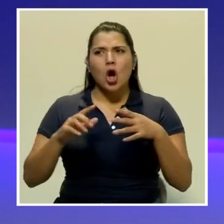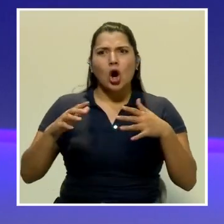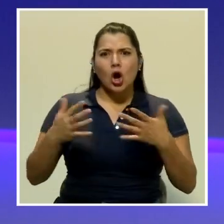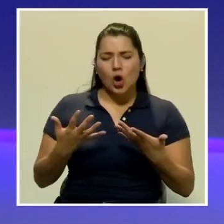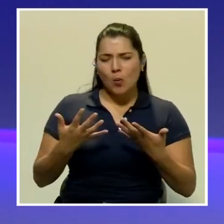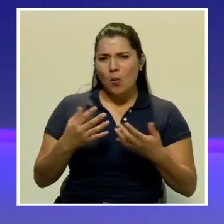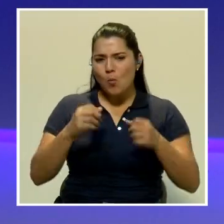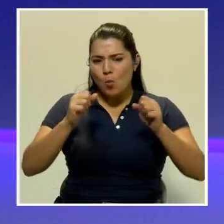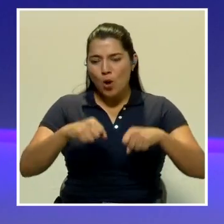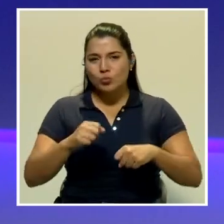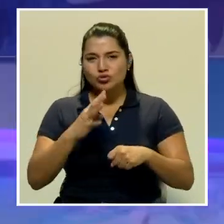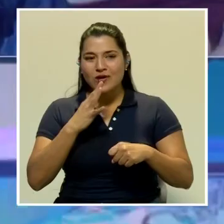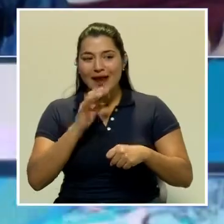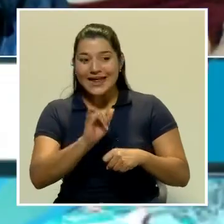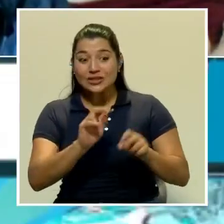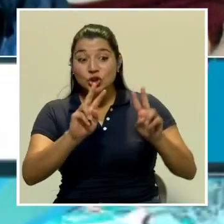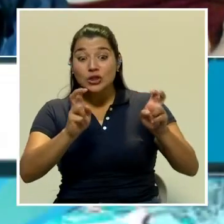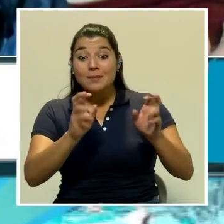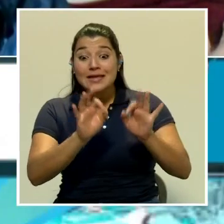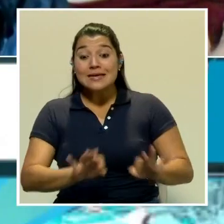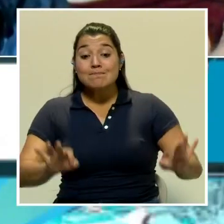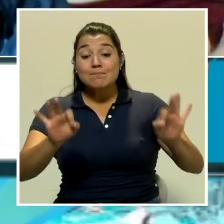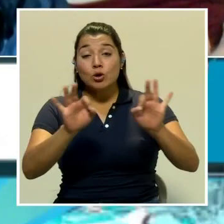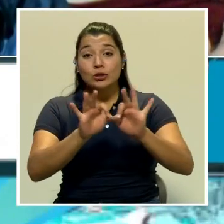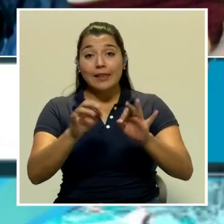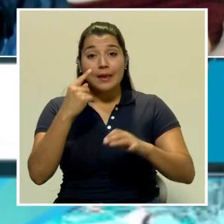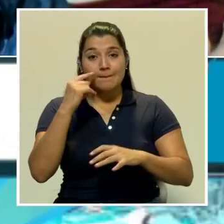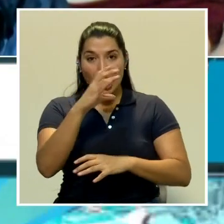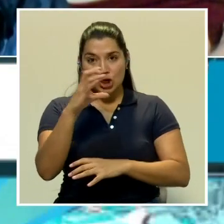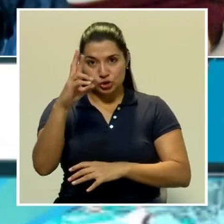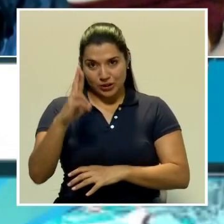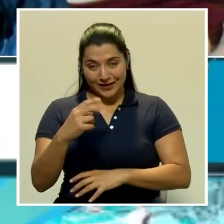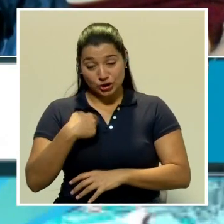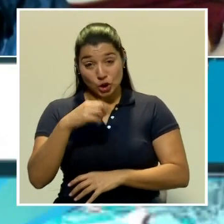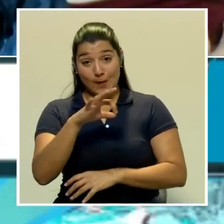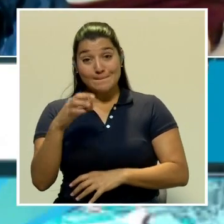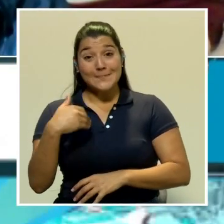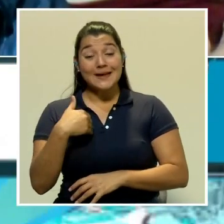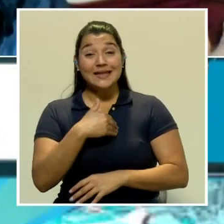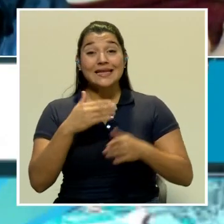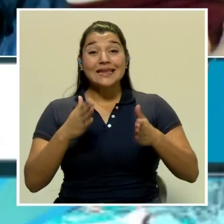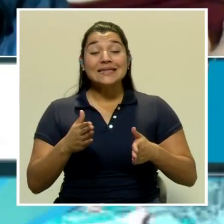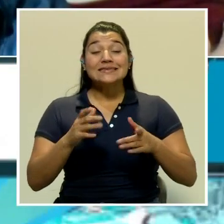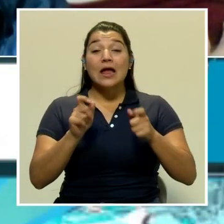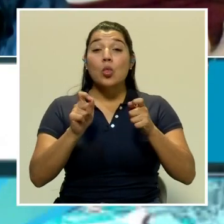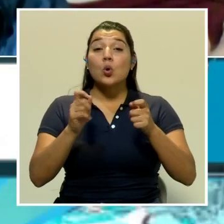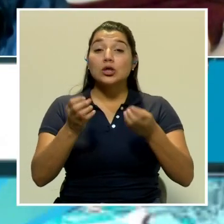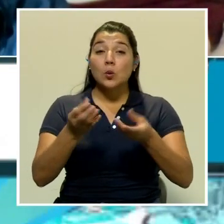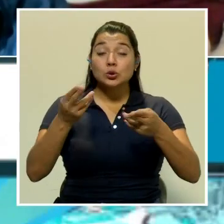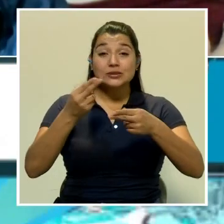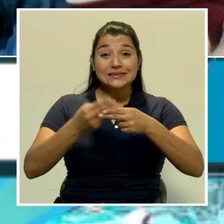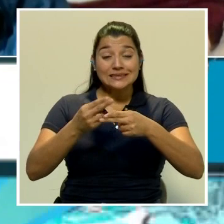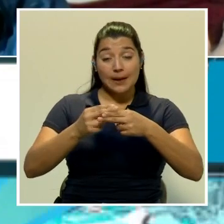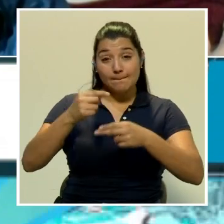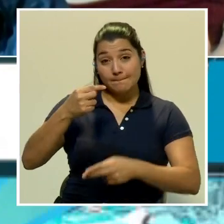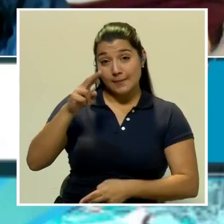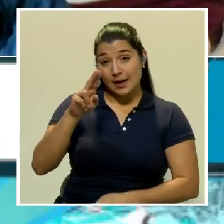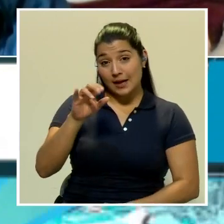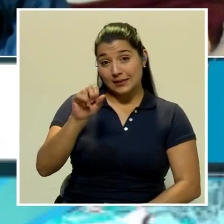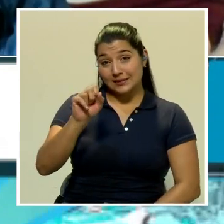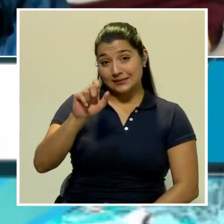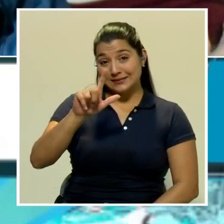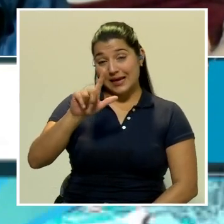que son vitales para el futuro del país, invité a la ministra de Educación Pública, doña Giselle Cruz.